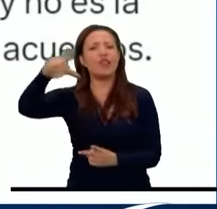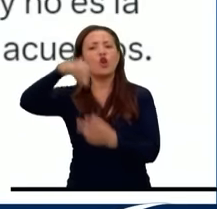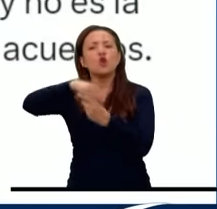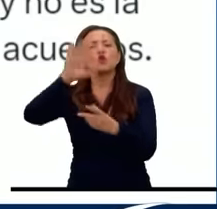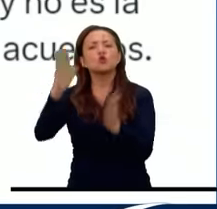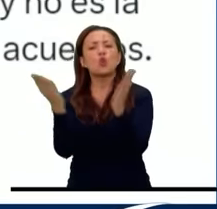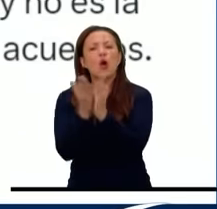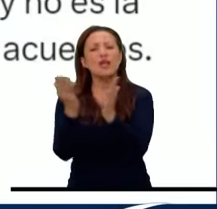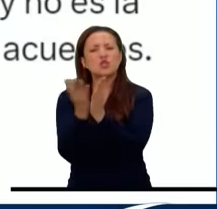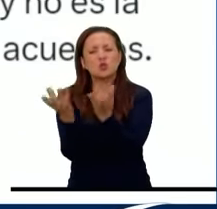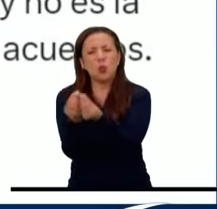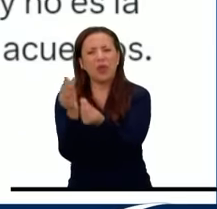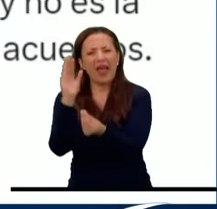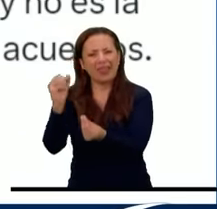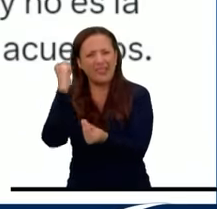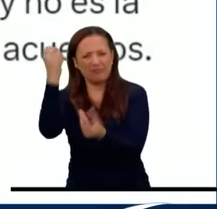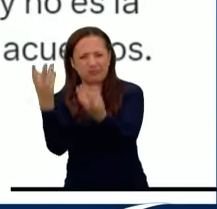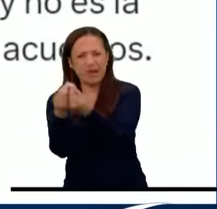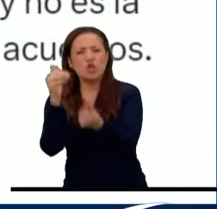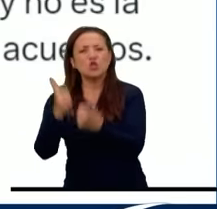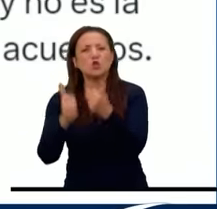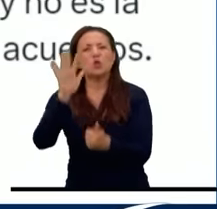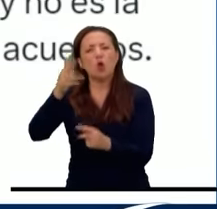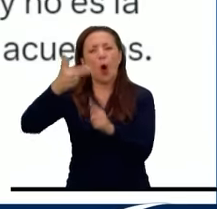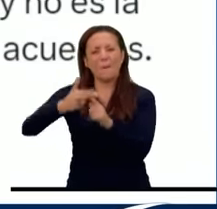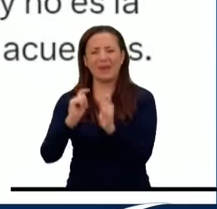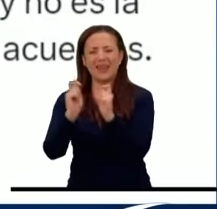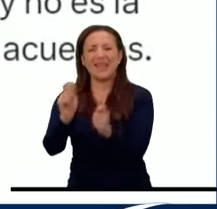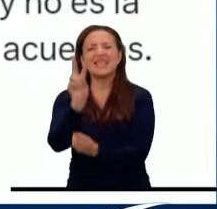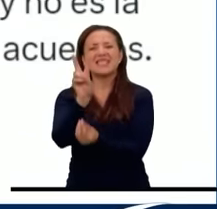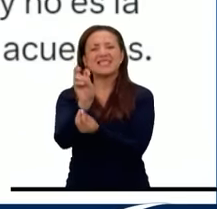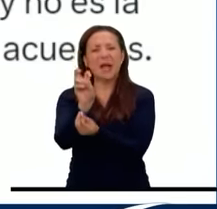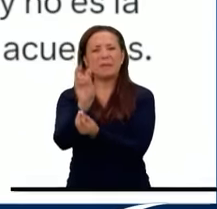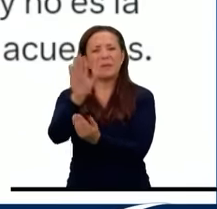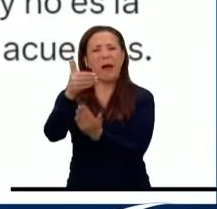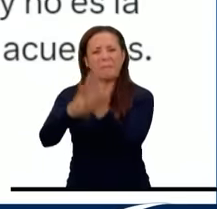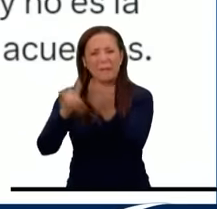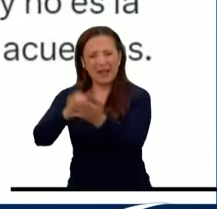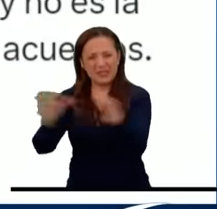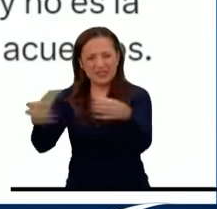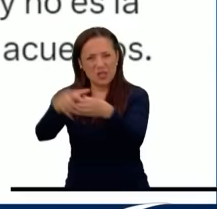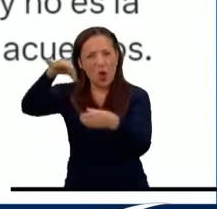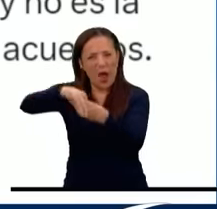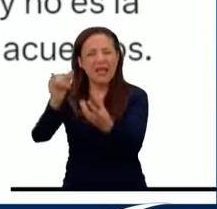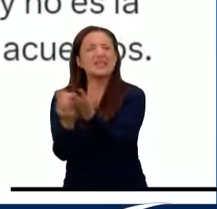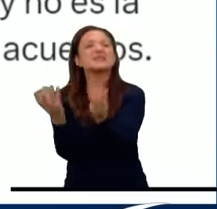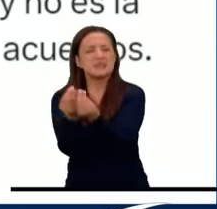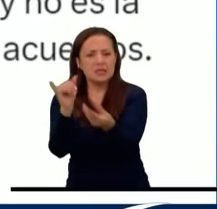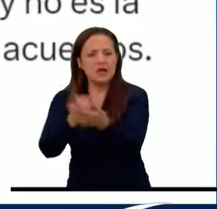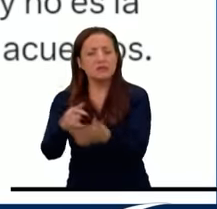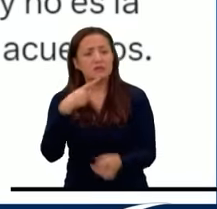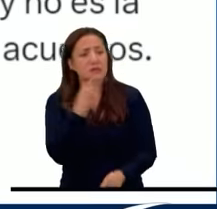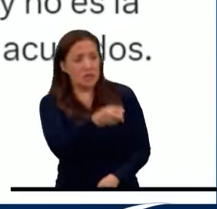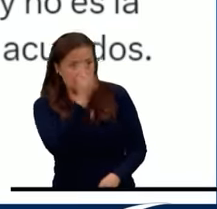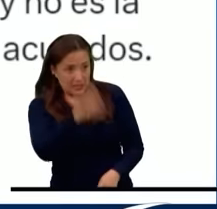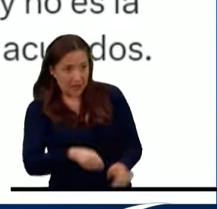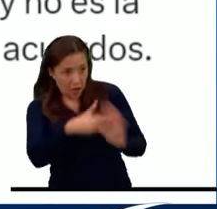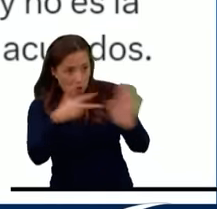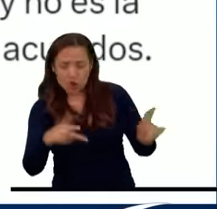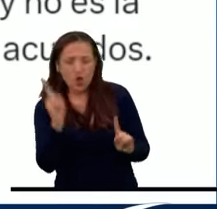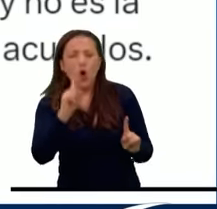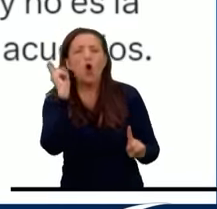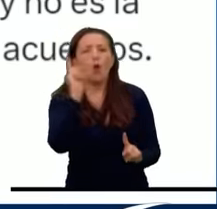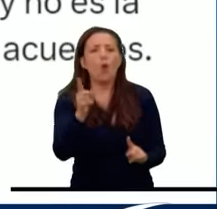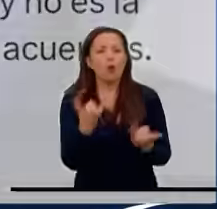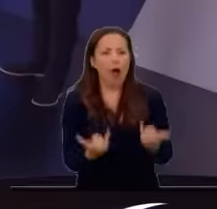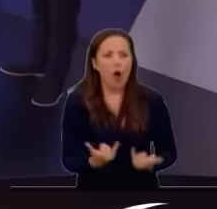de la séptima papeleta. Ahí mencionó que el problema hoy no es la Constitución, es la radicalización que asfixia el diálogo